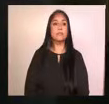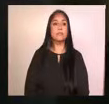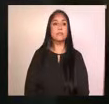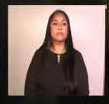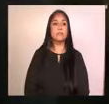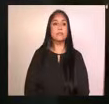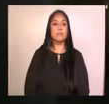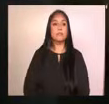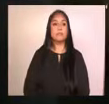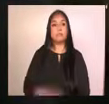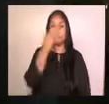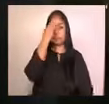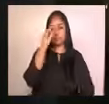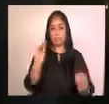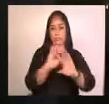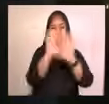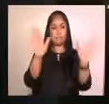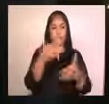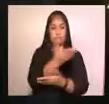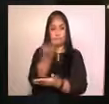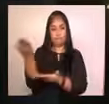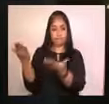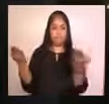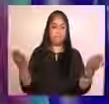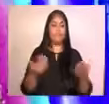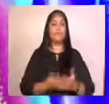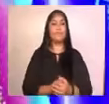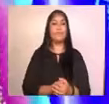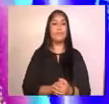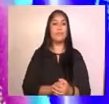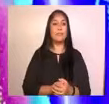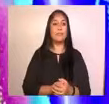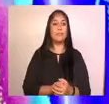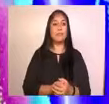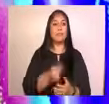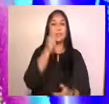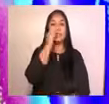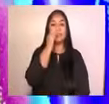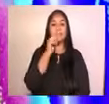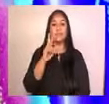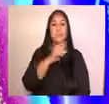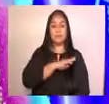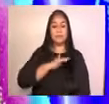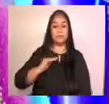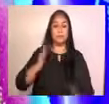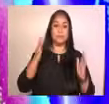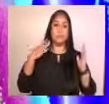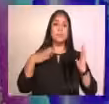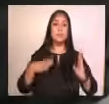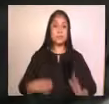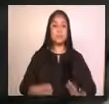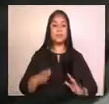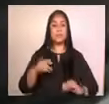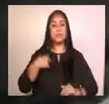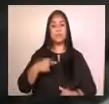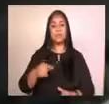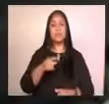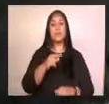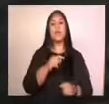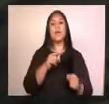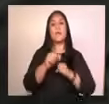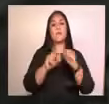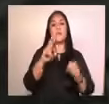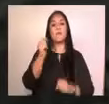Muy buenos días a todos y a todas. Señor ministro, doctor Francisco Jiménez,